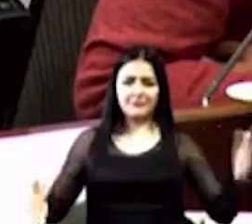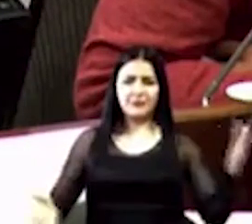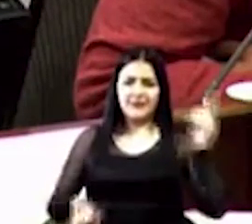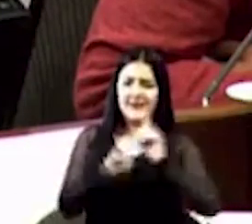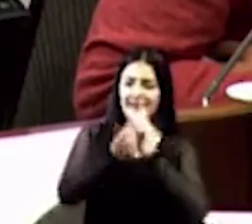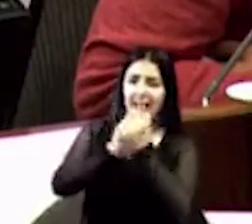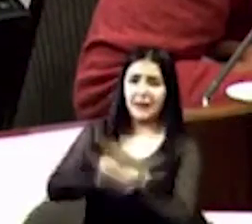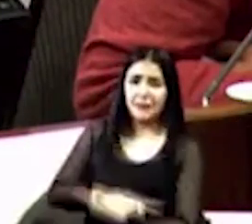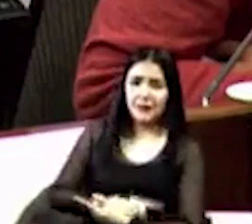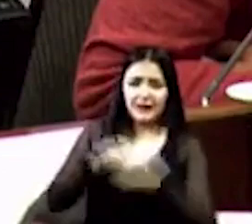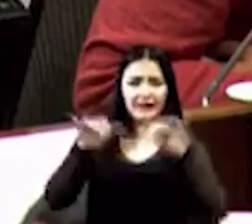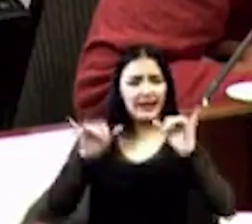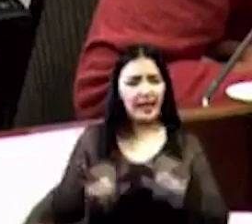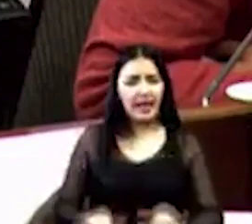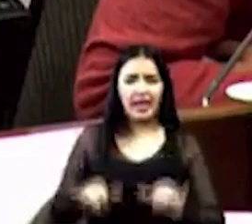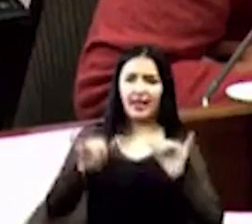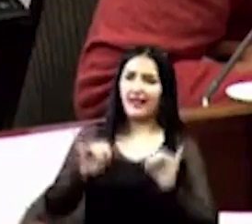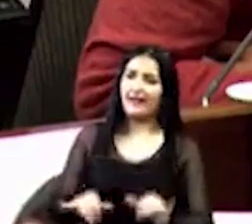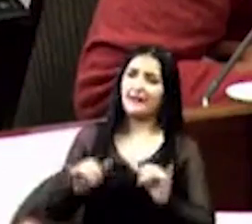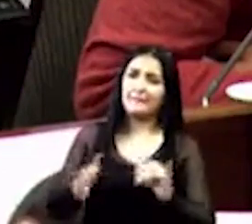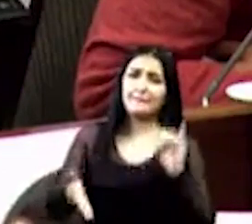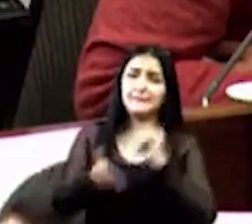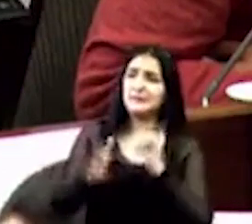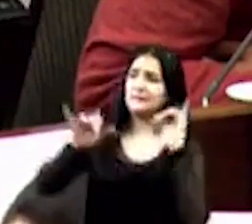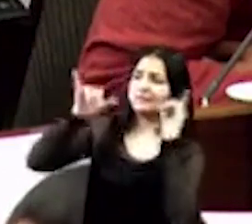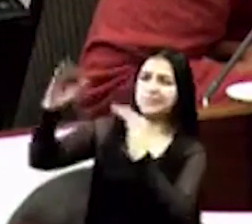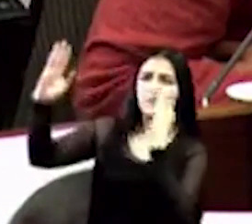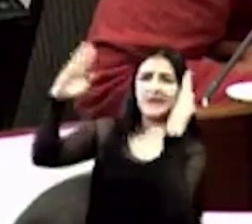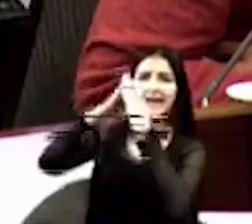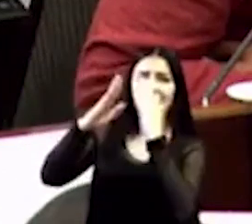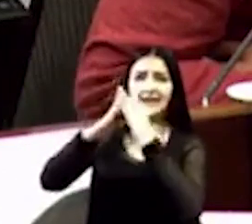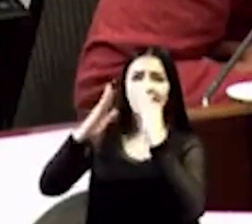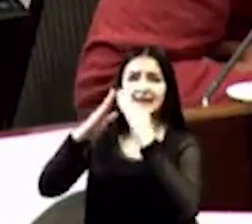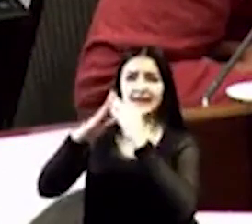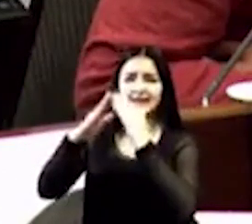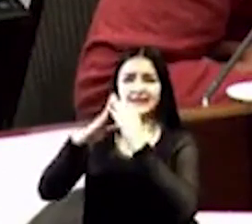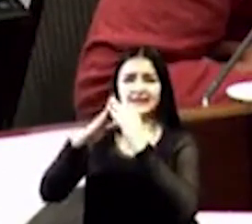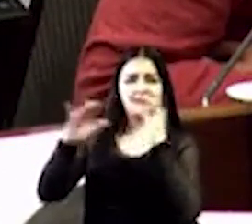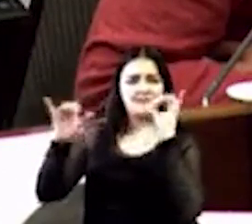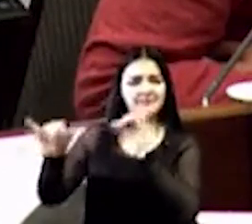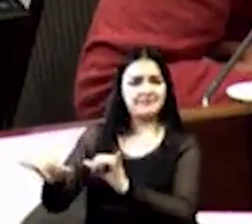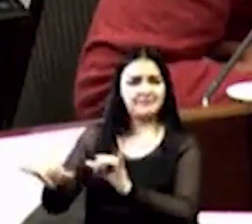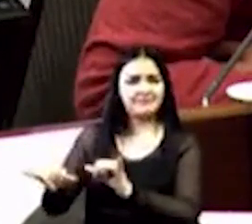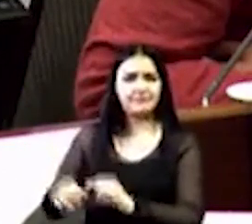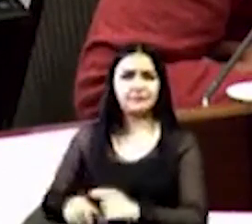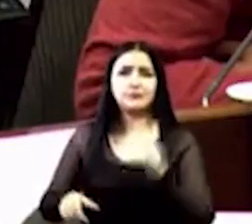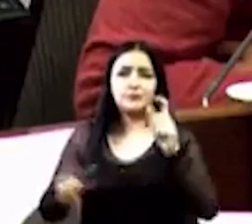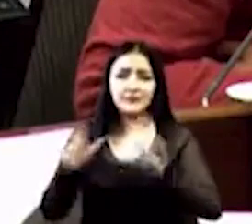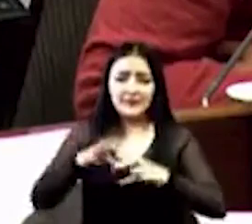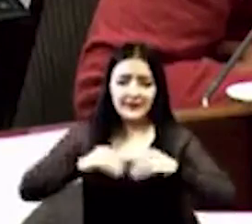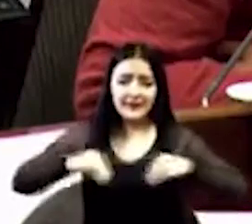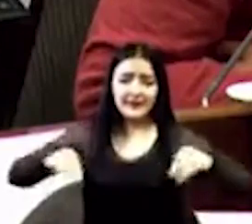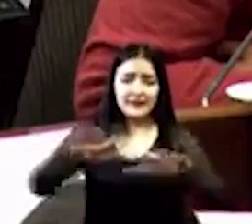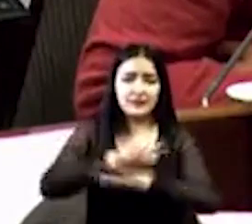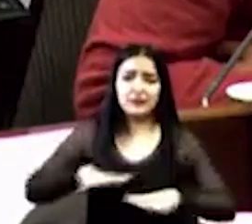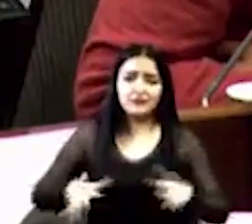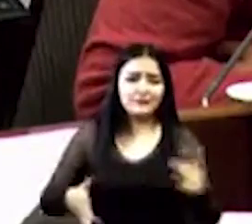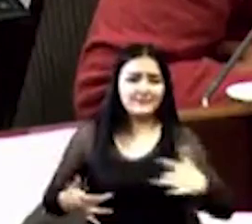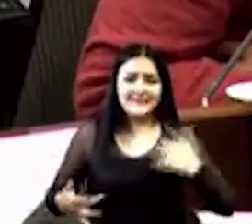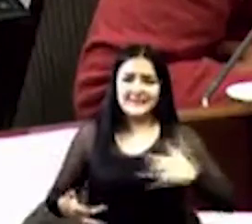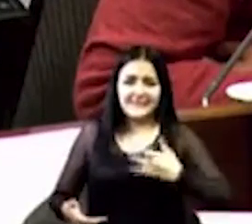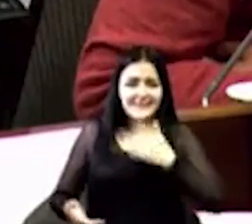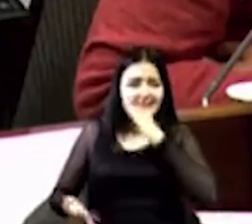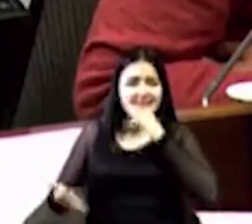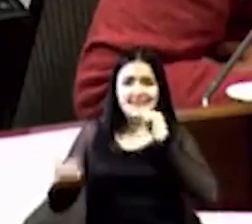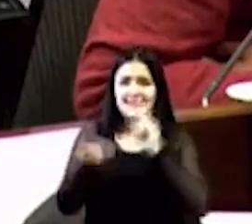El cambio se ha quedado en la Casa de Nariño y en algunos ministerios. En los territorios no sentimos el